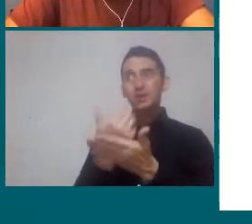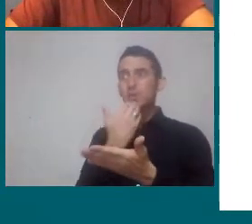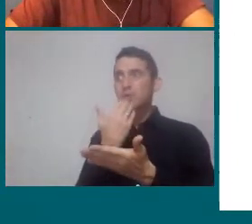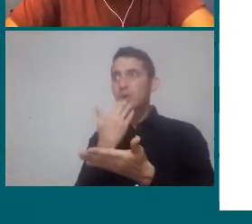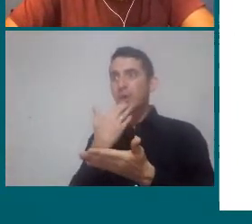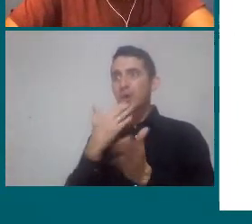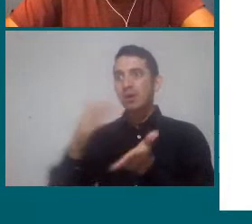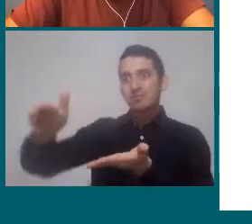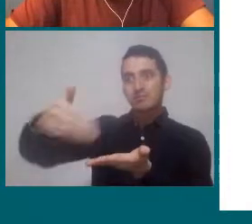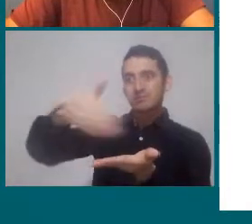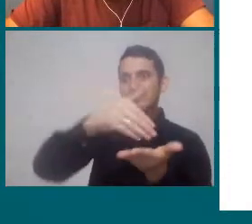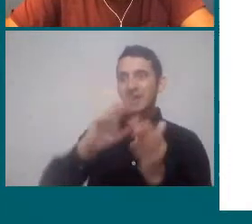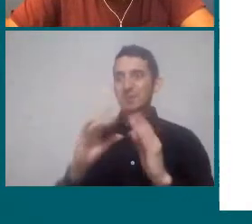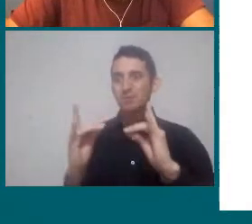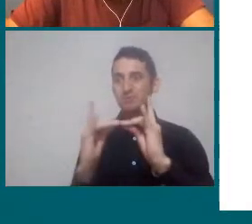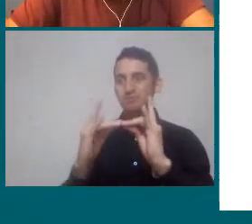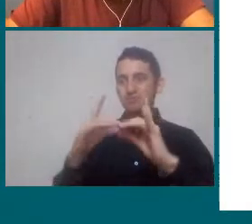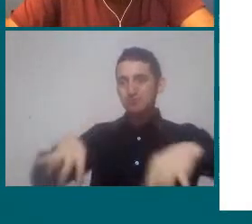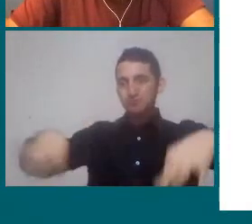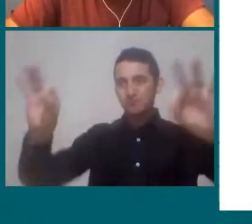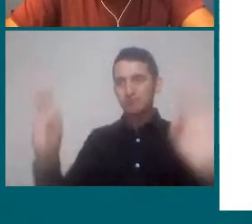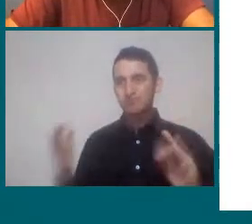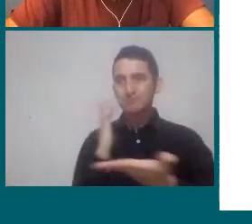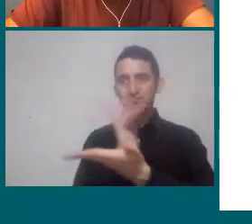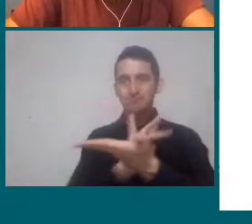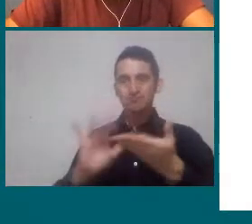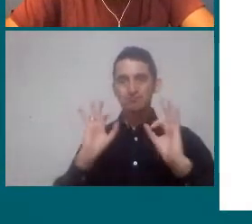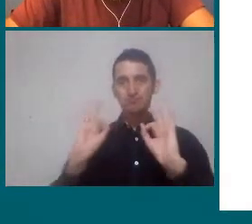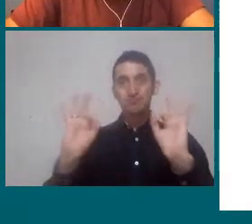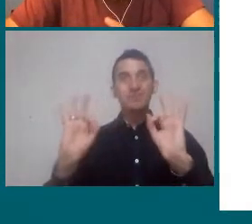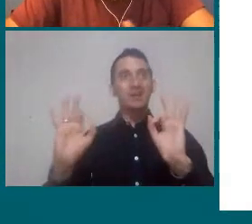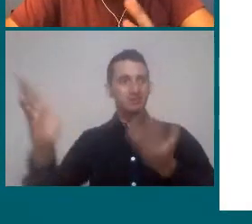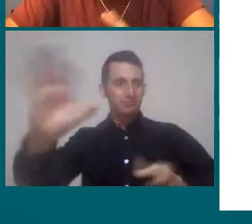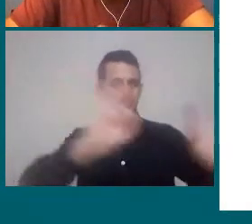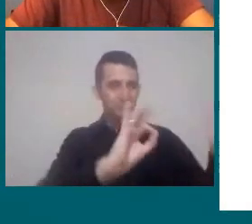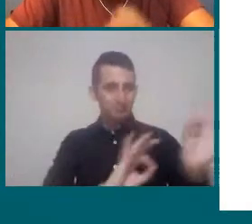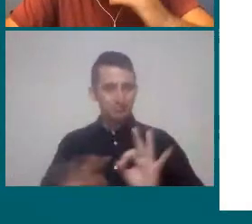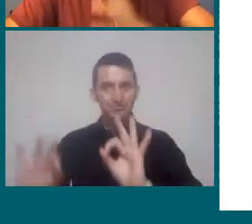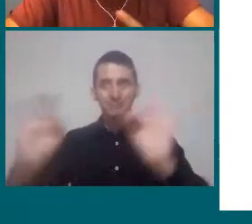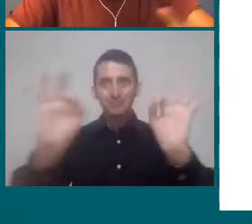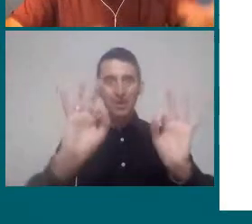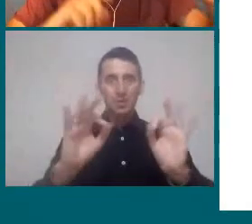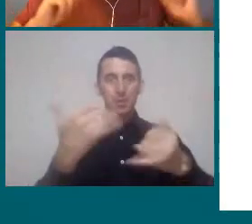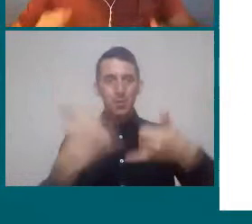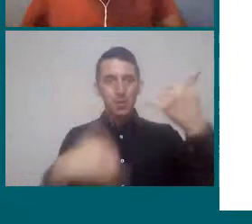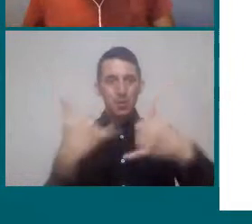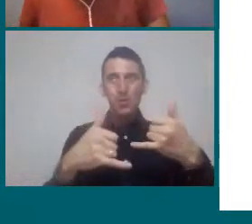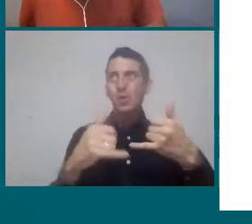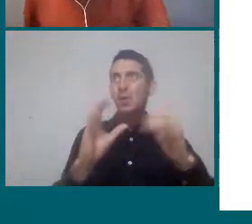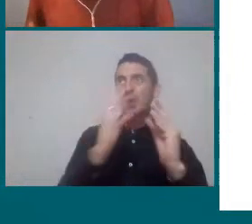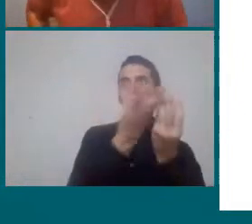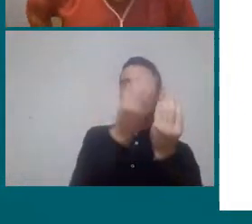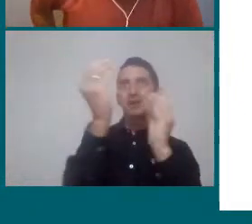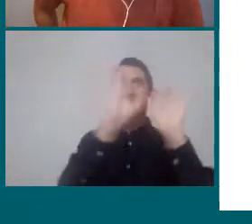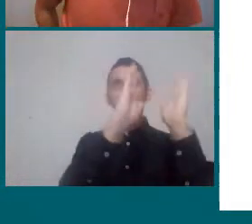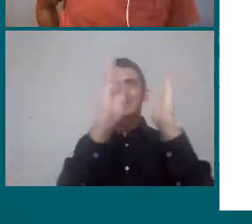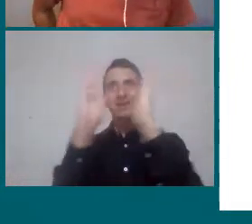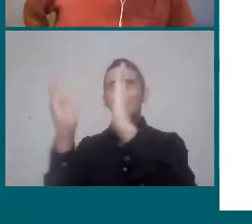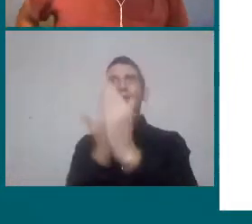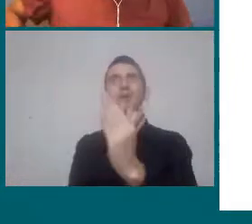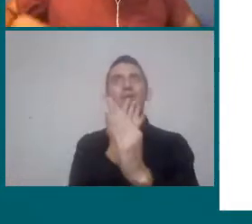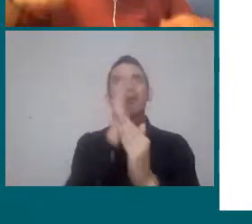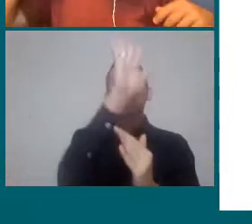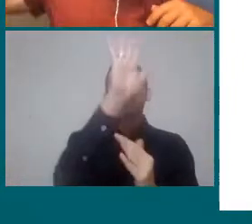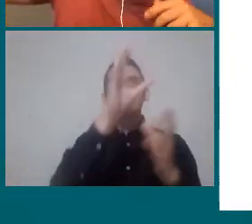recogiendo nuestra habitación más de lo que lo estuviéramos haciendo habitualmente. Y cuando recogemos, pues cogemos los juguetes y hacemos clasificaciones de ellos, ¿no? Metemos